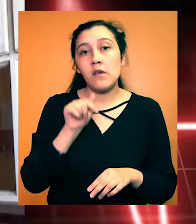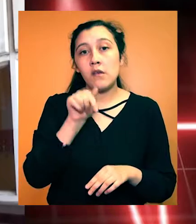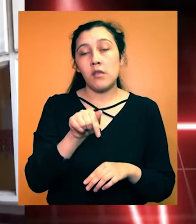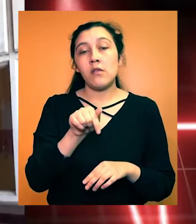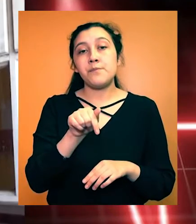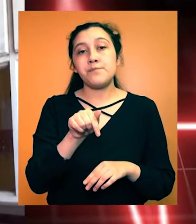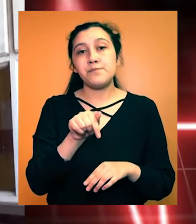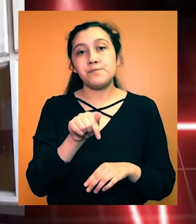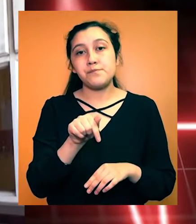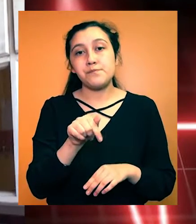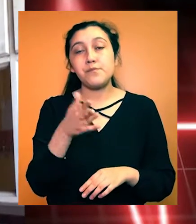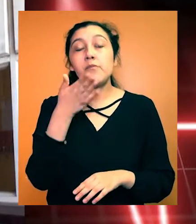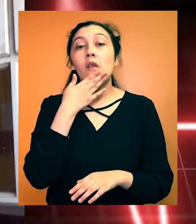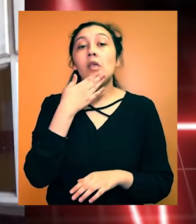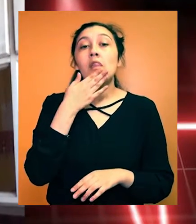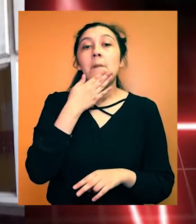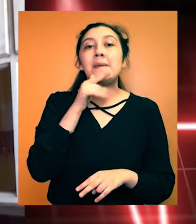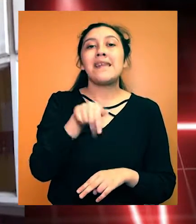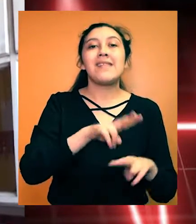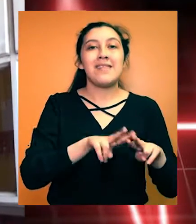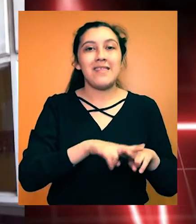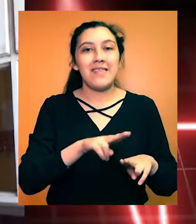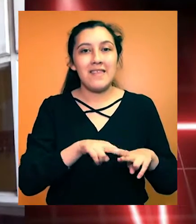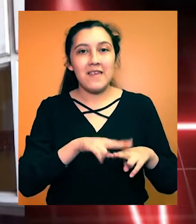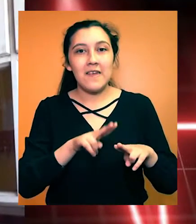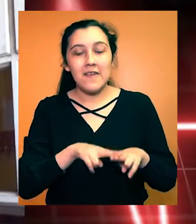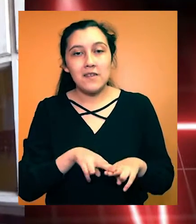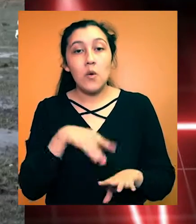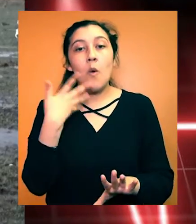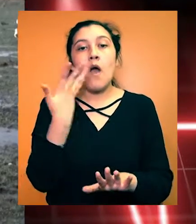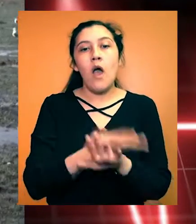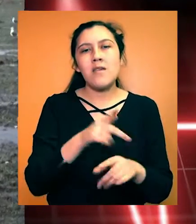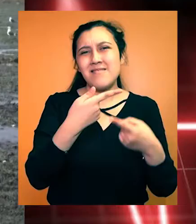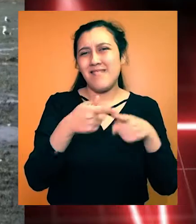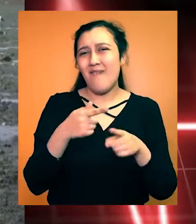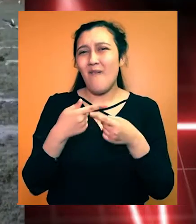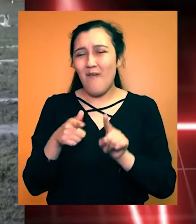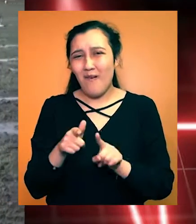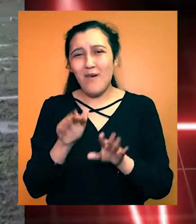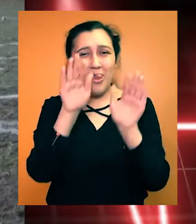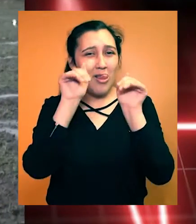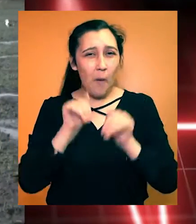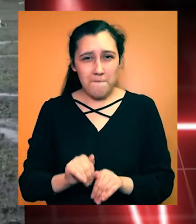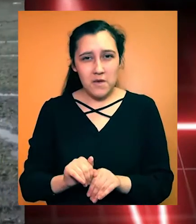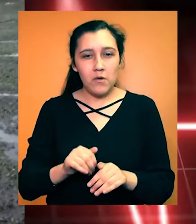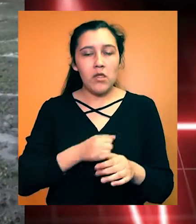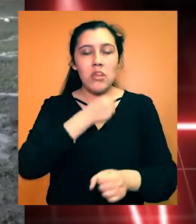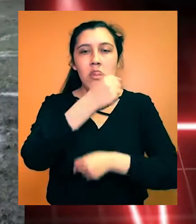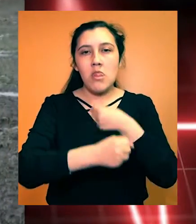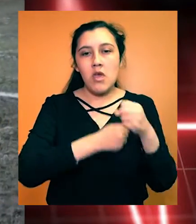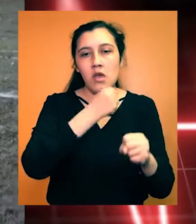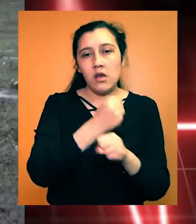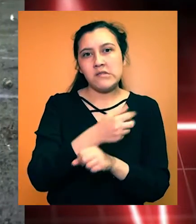del Estado en torno a esta materia, por cuanto más allá del suceso de investigación actual existen otros episodios similares